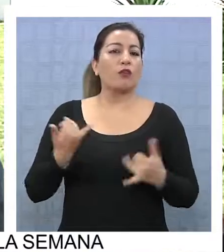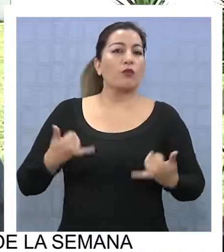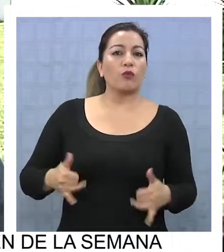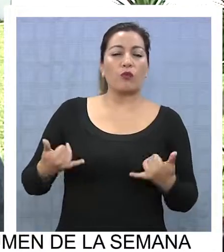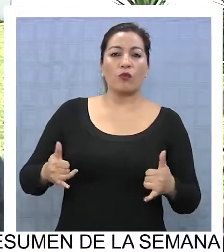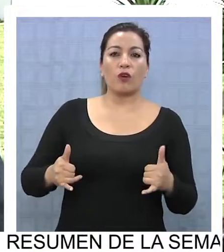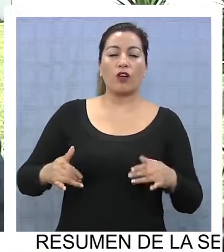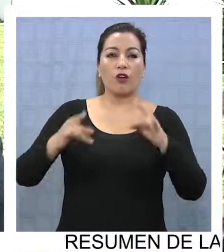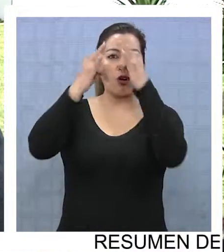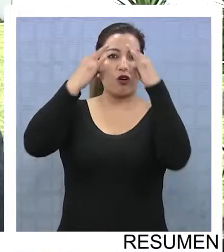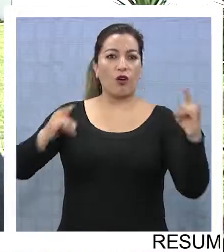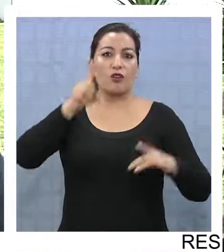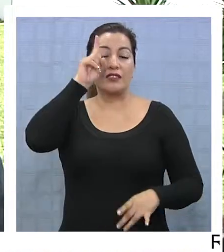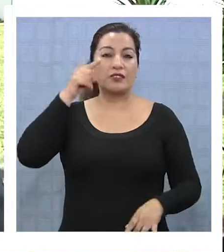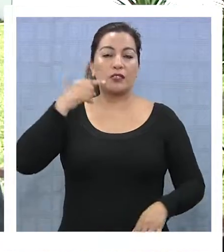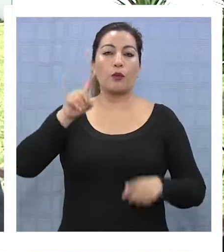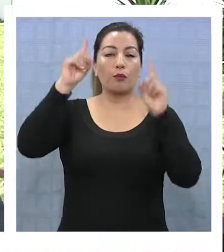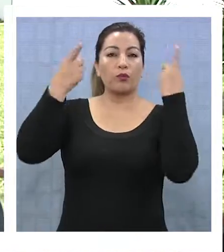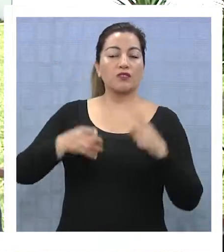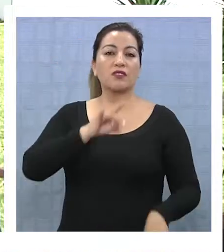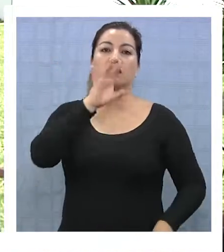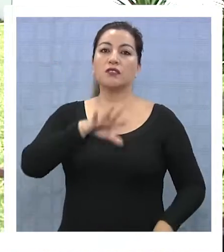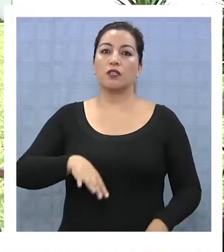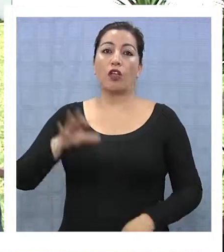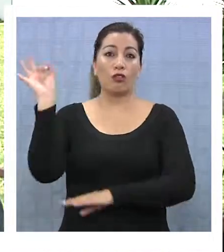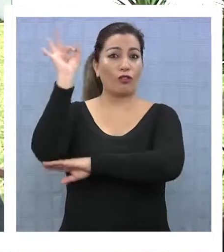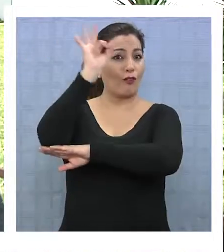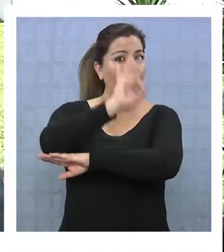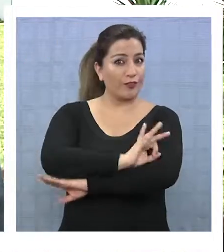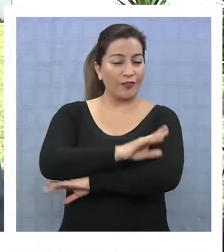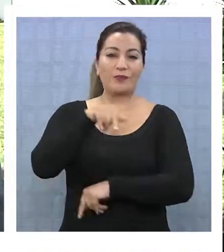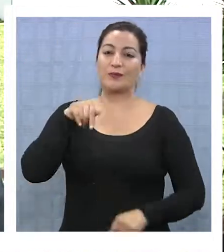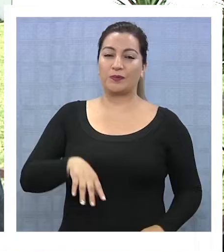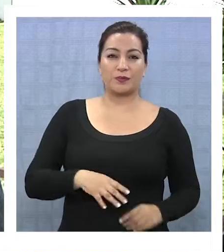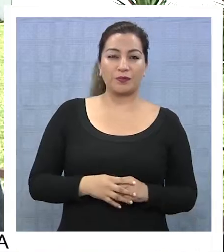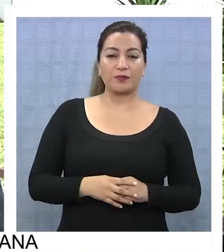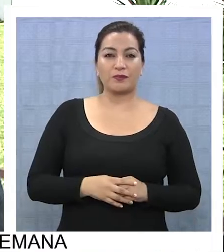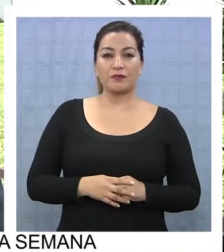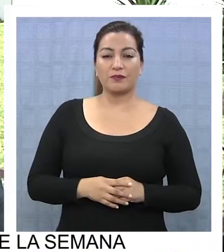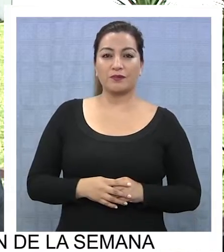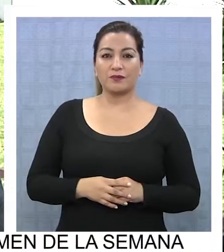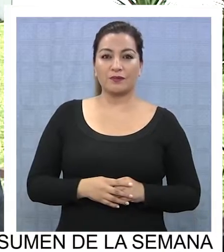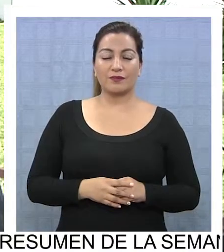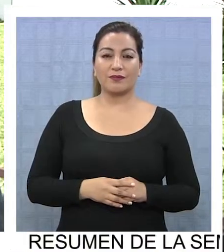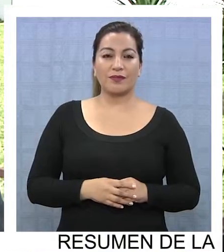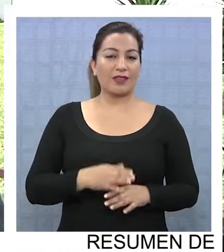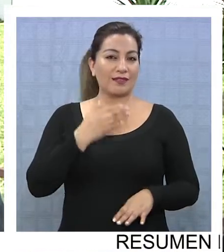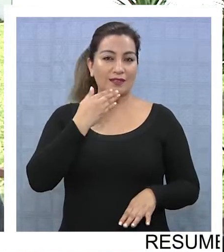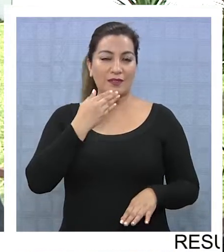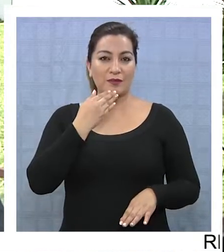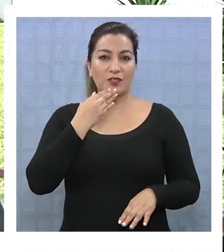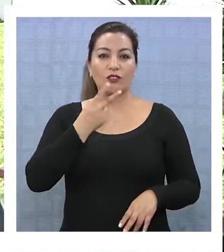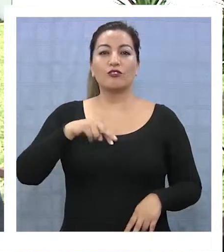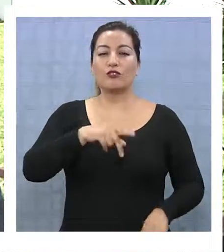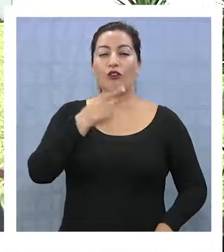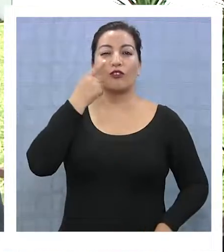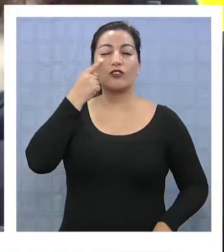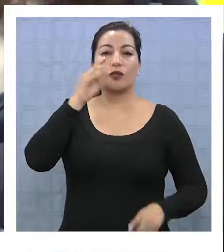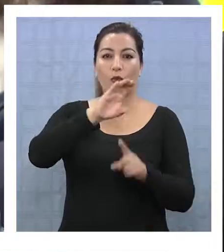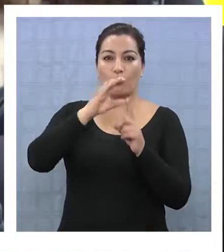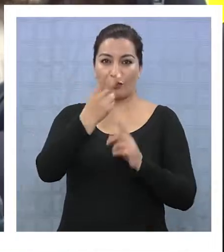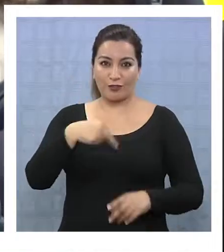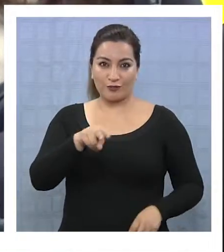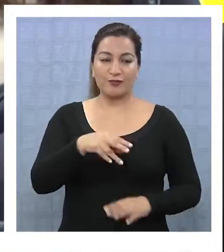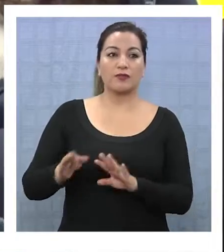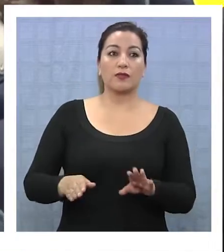juegos, circo, música chilena durante todo el día, ya. Más que nada exaltar nuestras tradiciones.